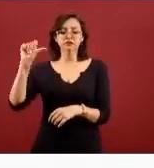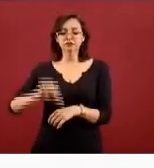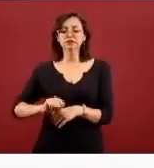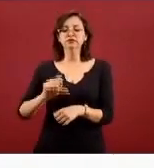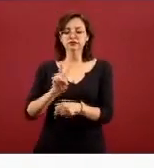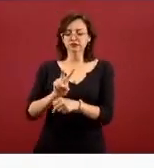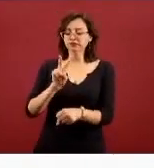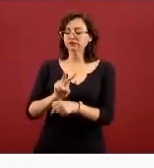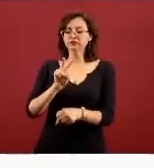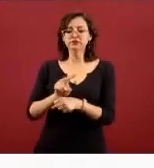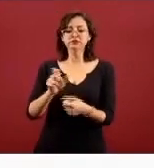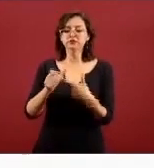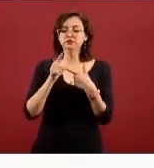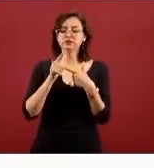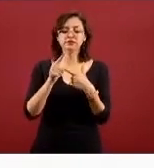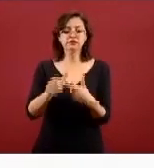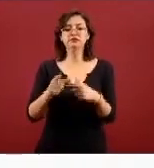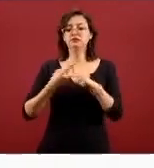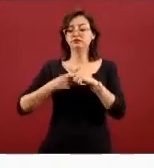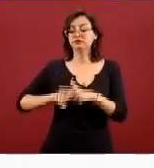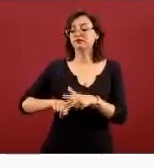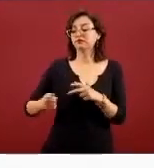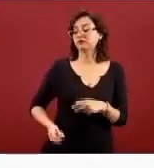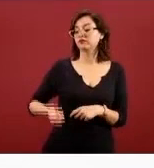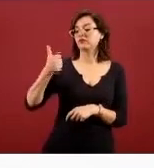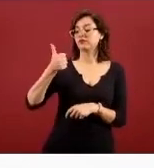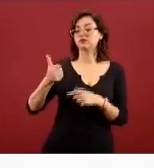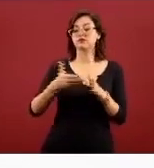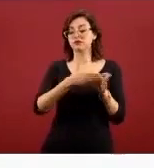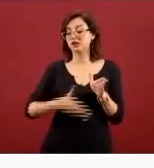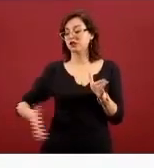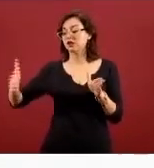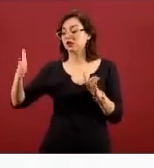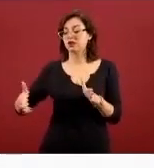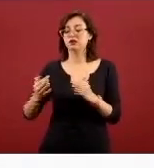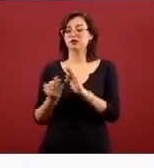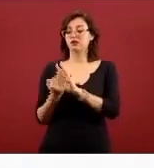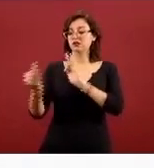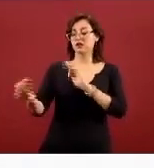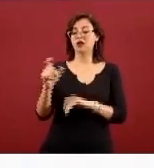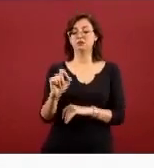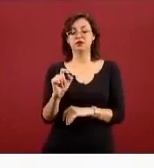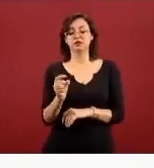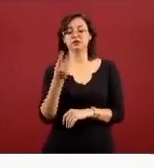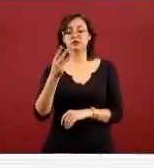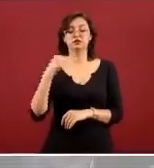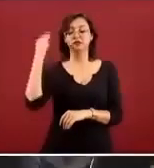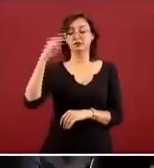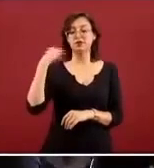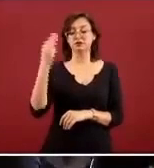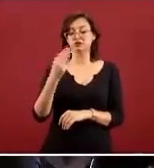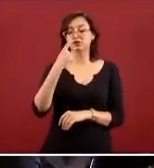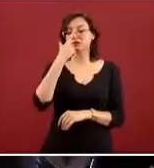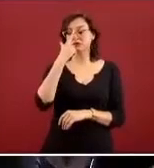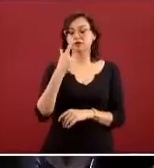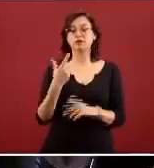precisamente desde que en su momento se inició la Jornada Nacional de Sana Distancia el pasado 23 de marzo, y estaremos siendo muy